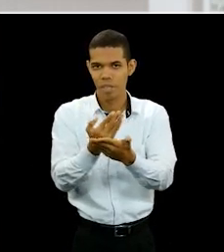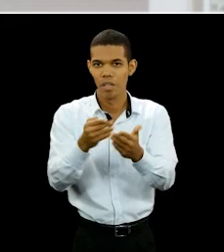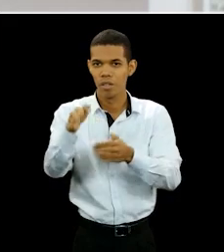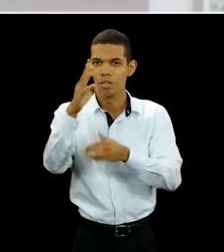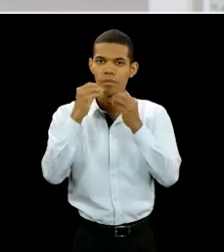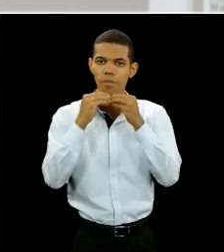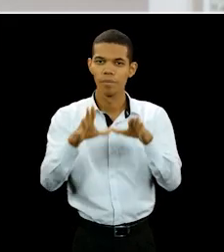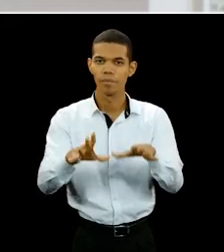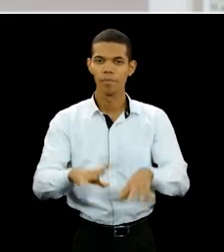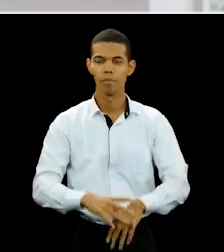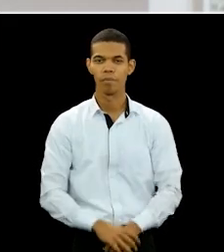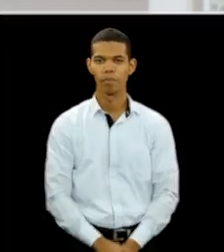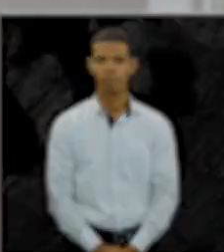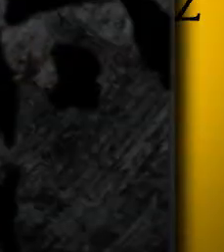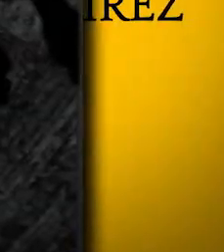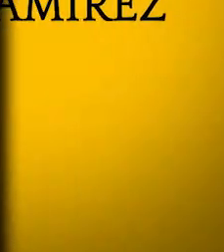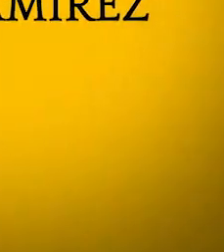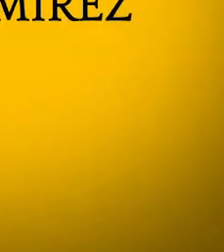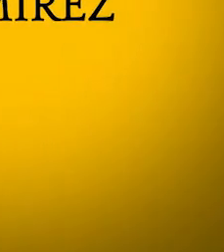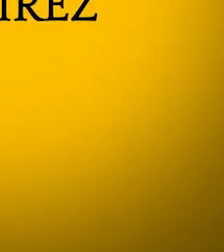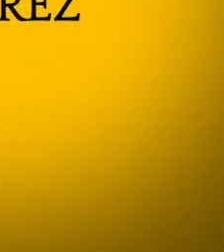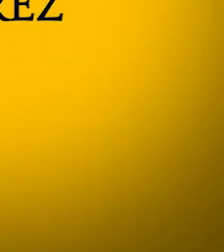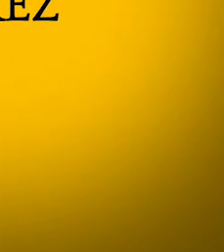Esperanza Dios les bendiga